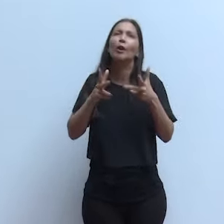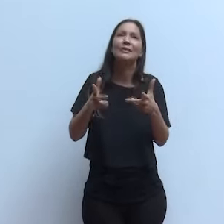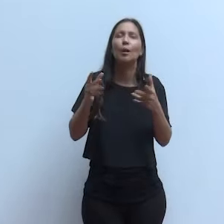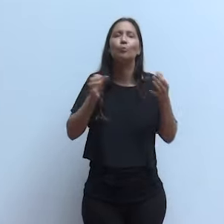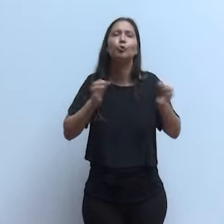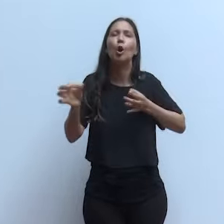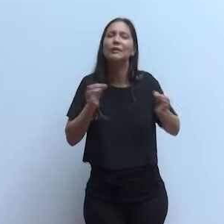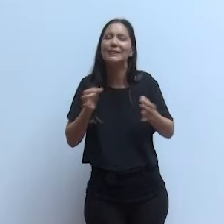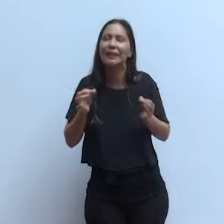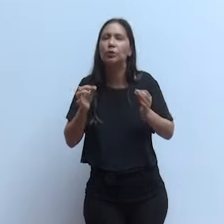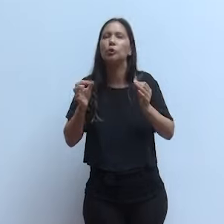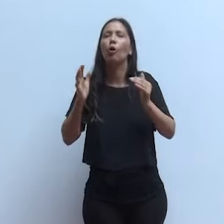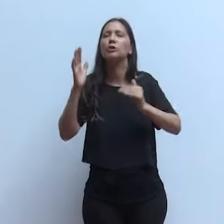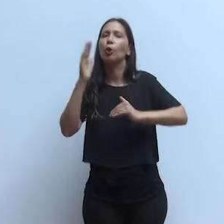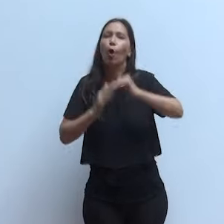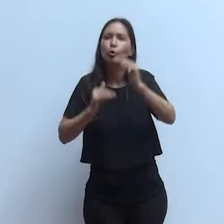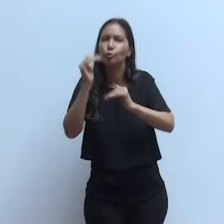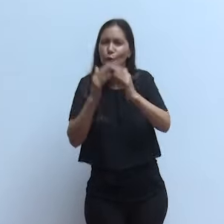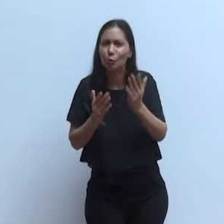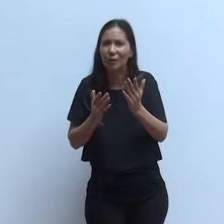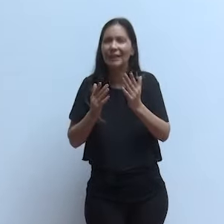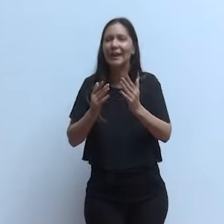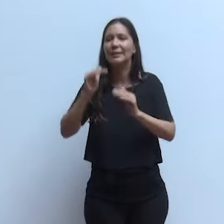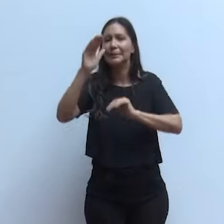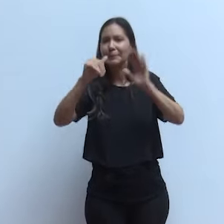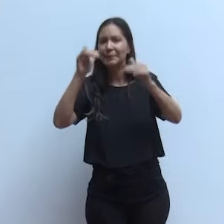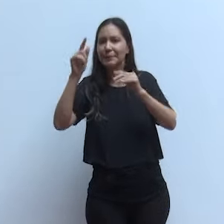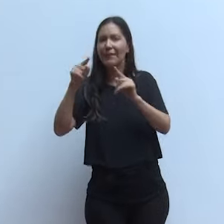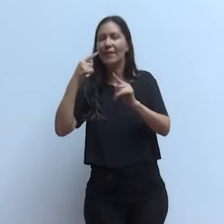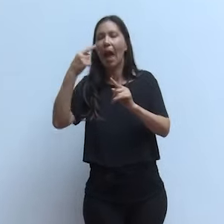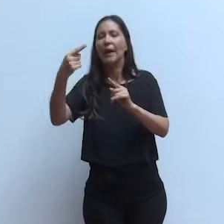afecto reclutando afectos y y movilizándose